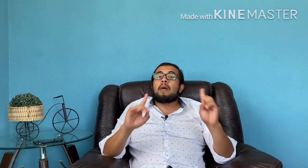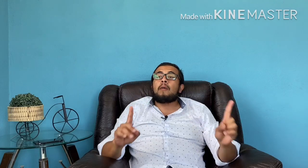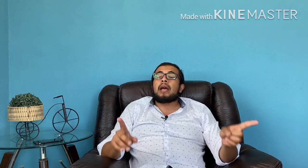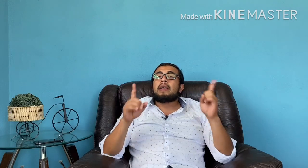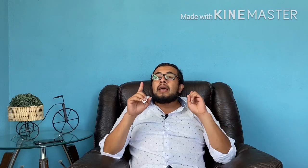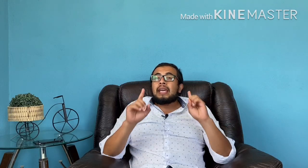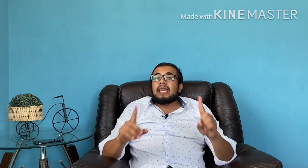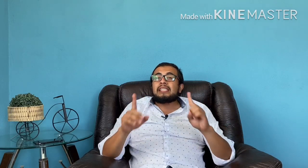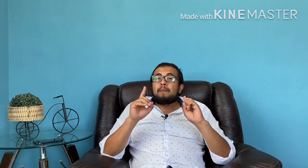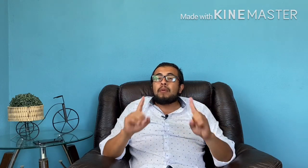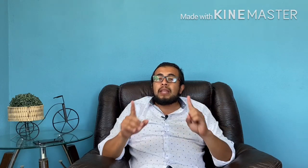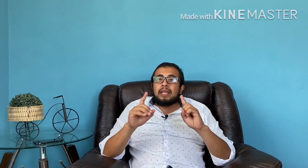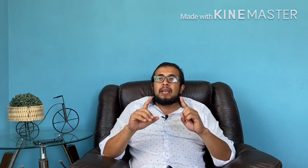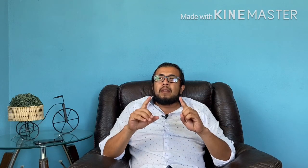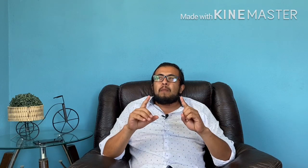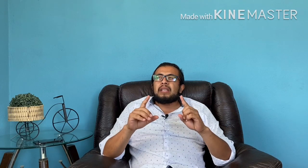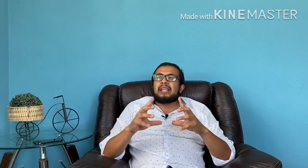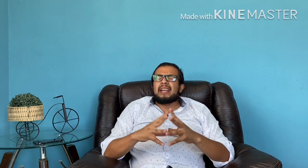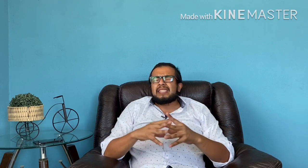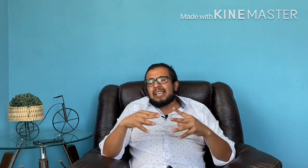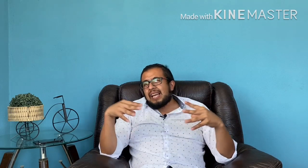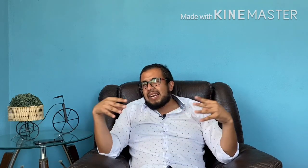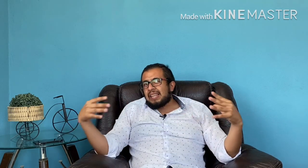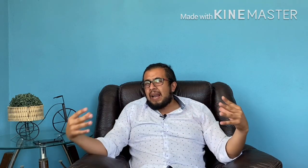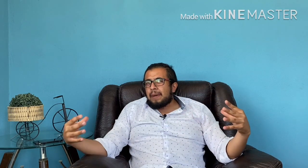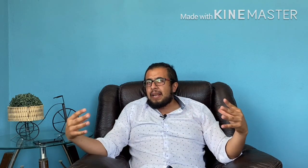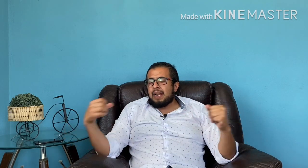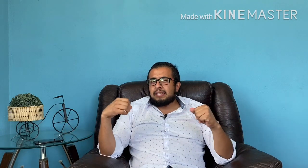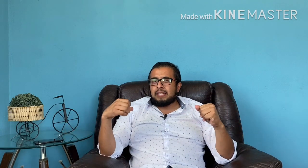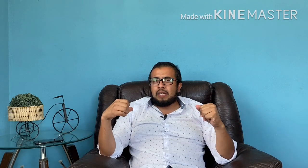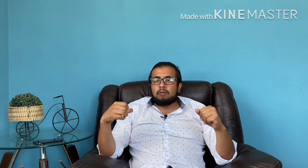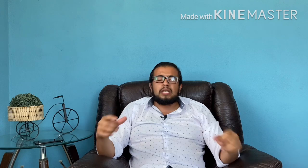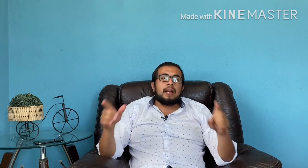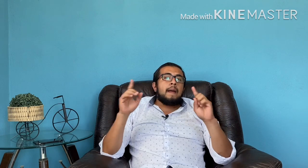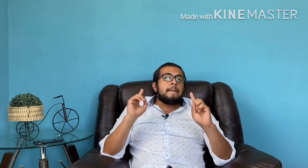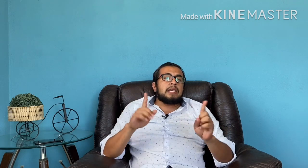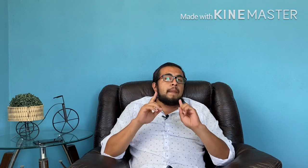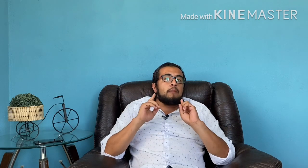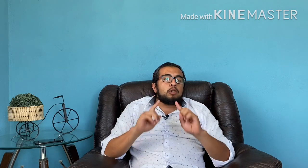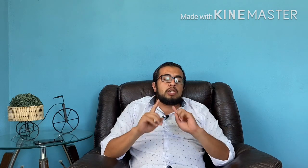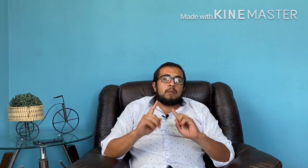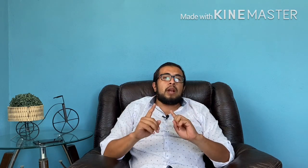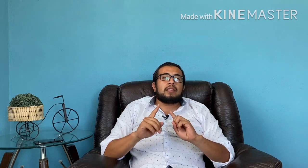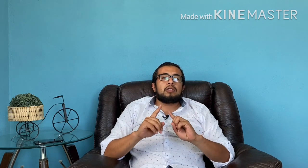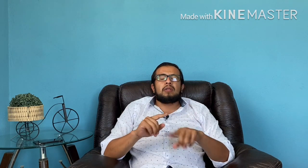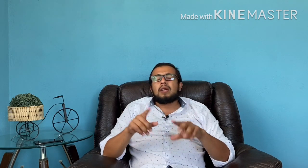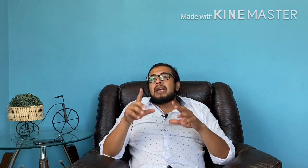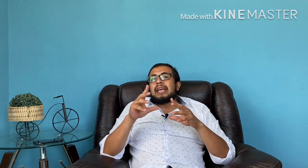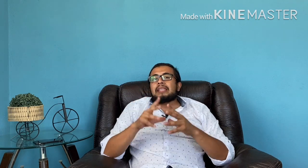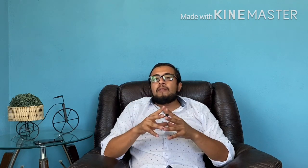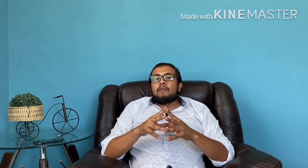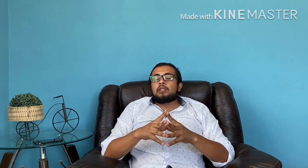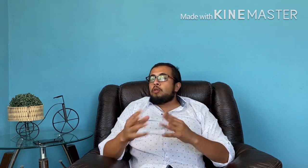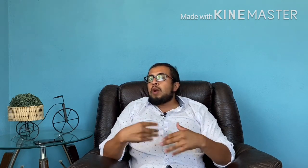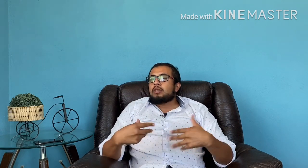cosas. Pero ahora, ¿qué se puede pues rescatar de la manera en la que se da esta noticia? Me llama muchísimo la atención